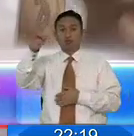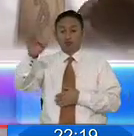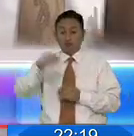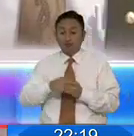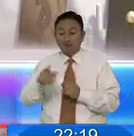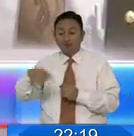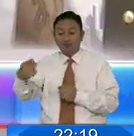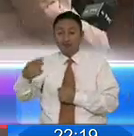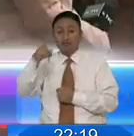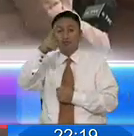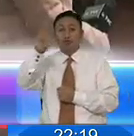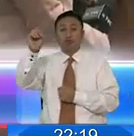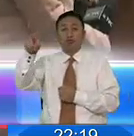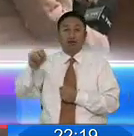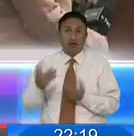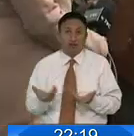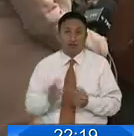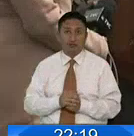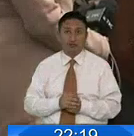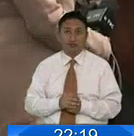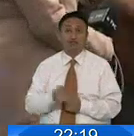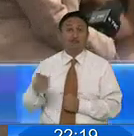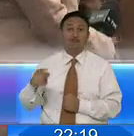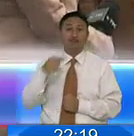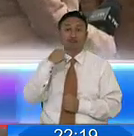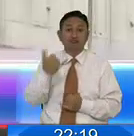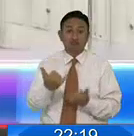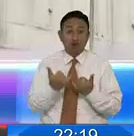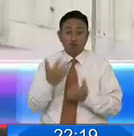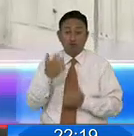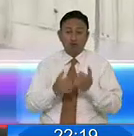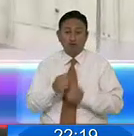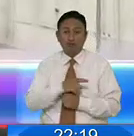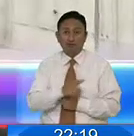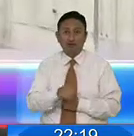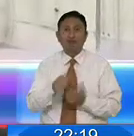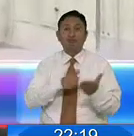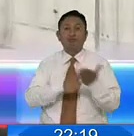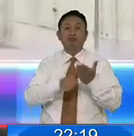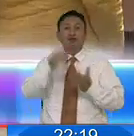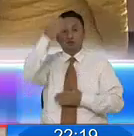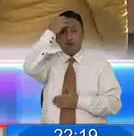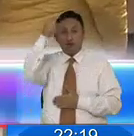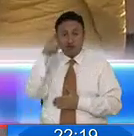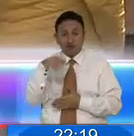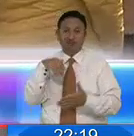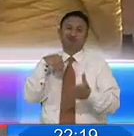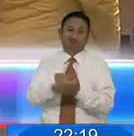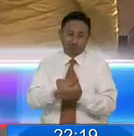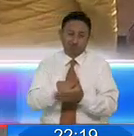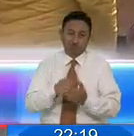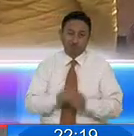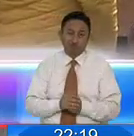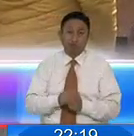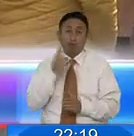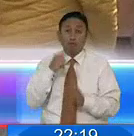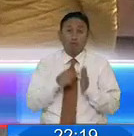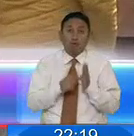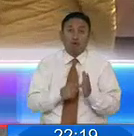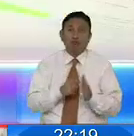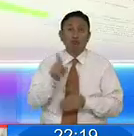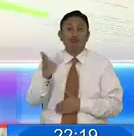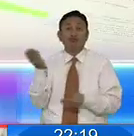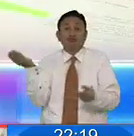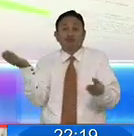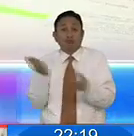2020 la mayoría explican se han encontrado problemas en el ministerio de educación en algunos casos por ejemplo las carpetas